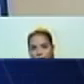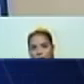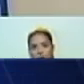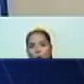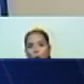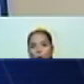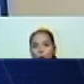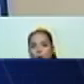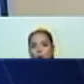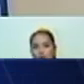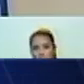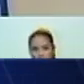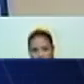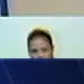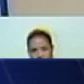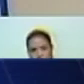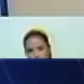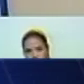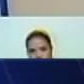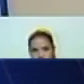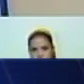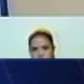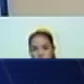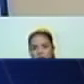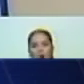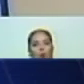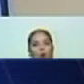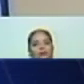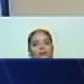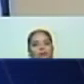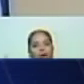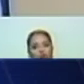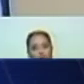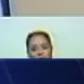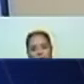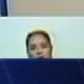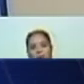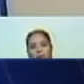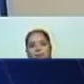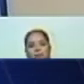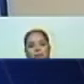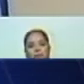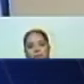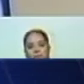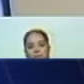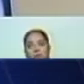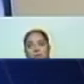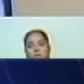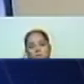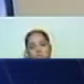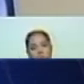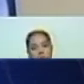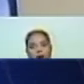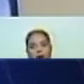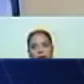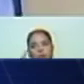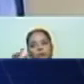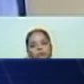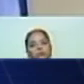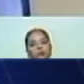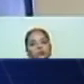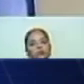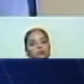petrolífera del Orinoco, cuya sede está en el estado Anzoátegui, se presume fueron